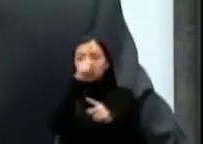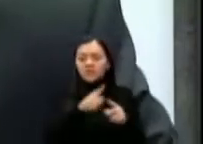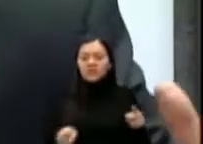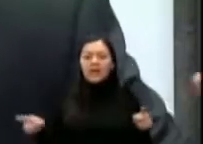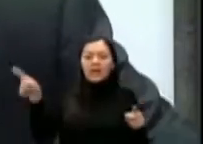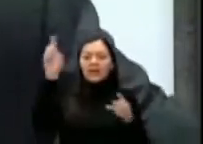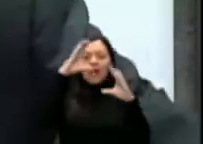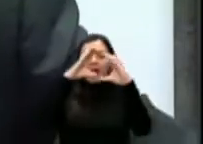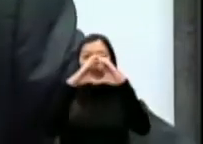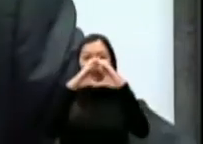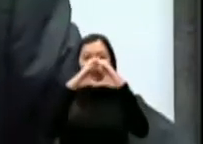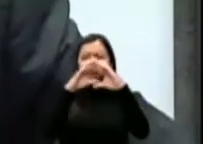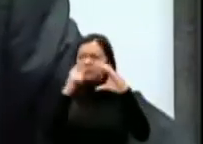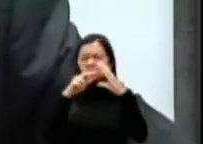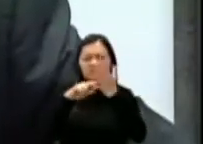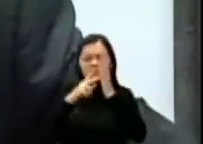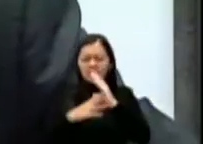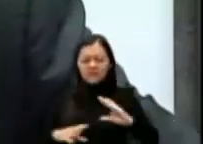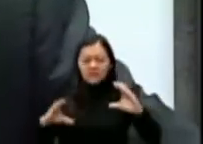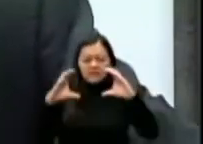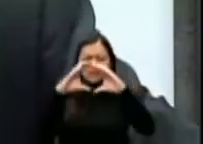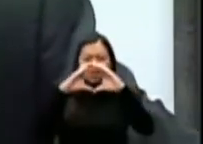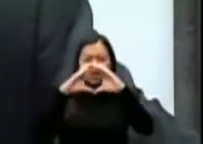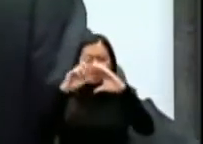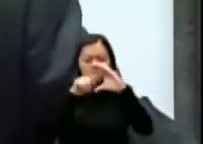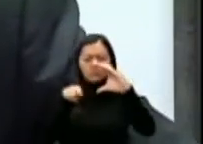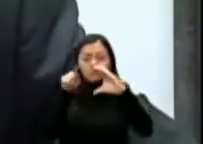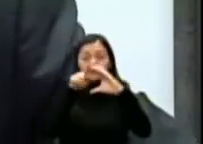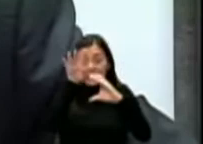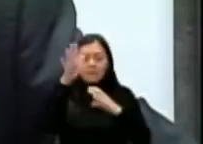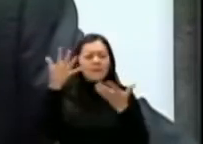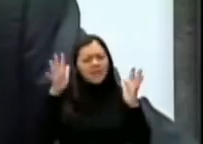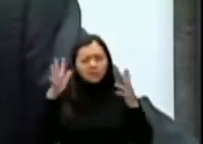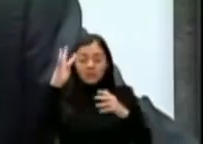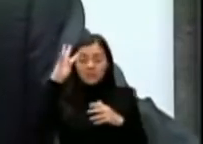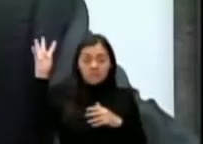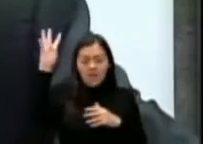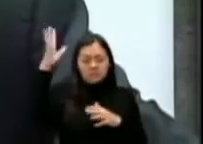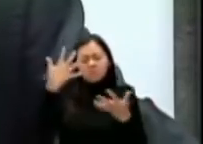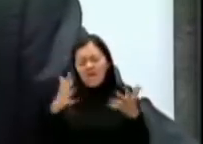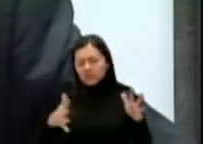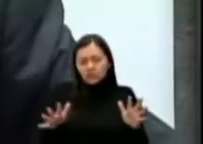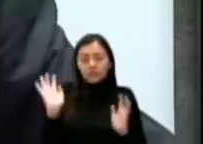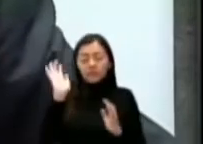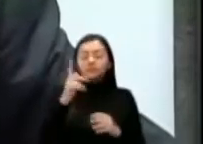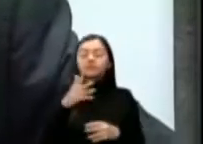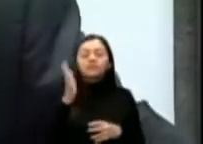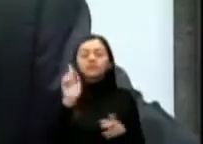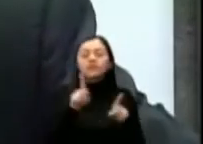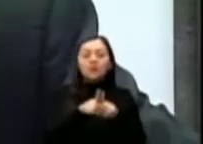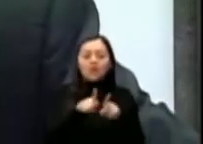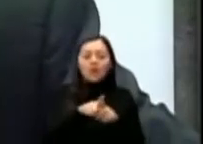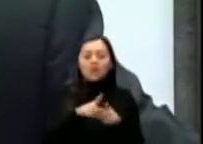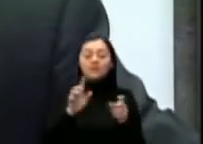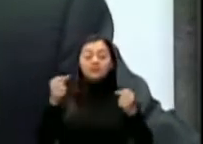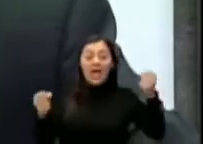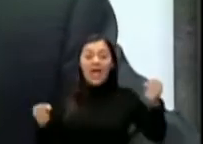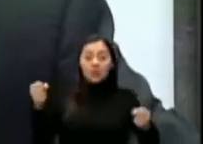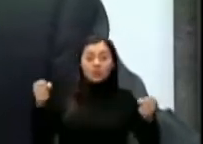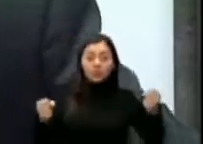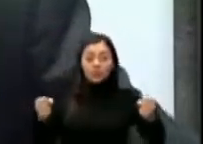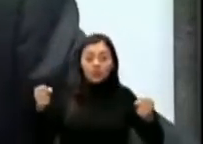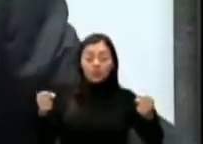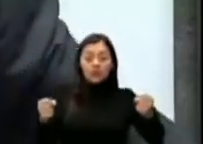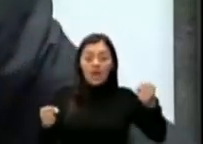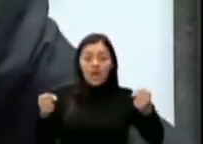para ilustración del del oyente a gas usted es la idea de que una vez le puso agua alrededor de su carro no